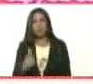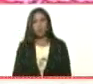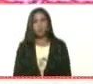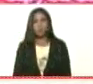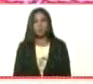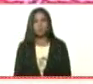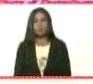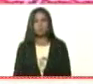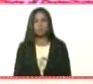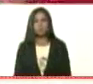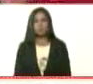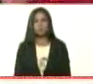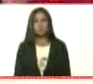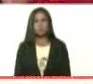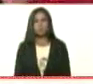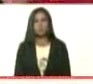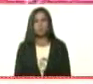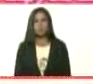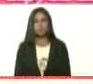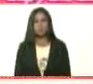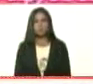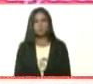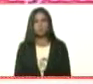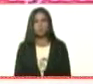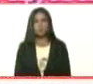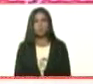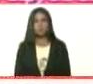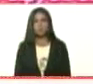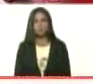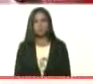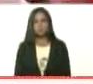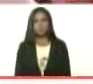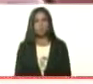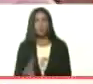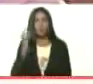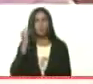José González, Lili Rincón,